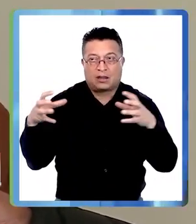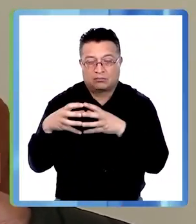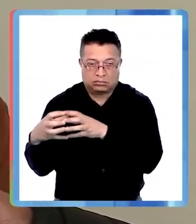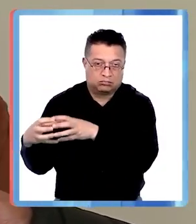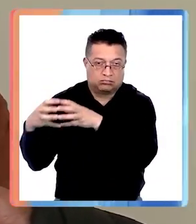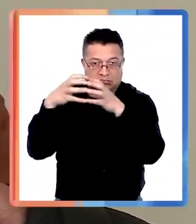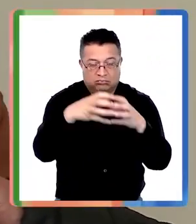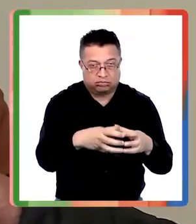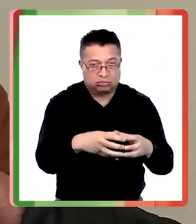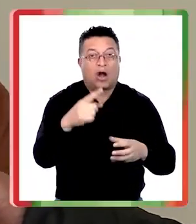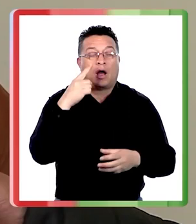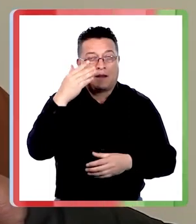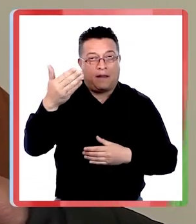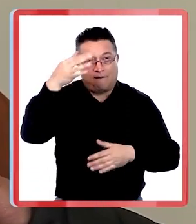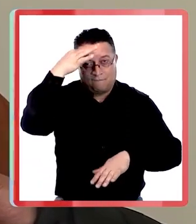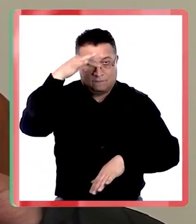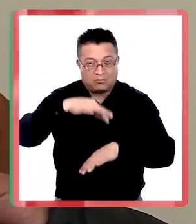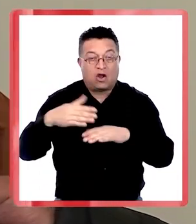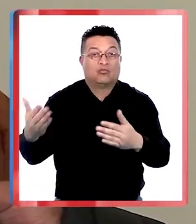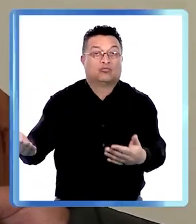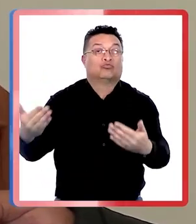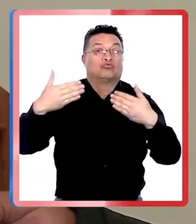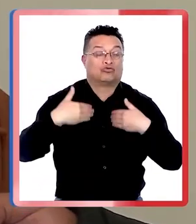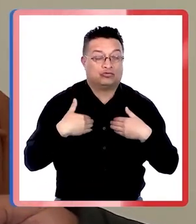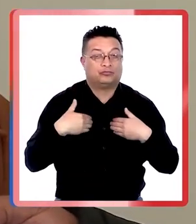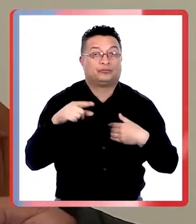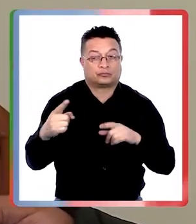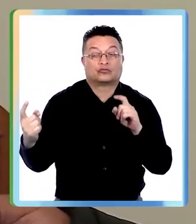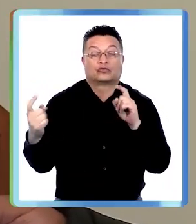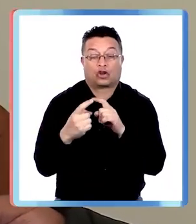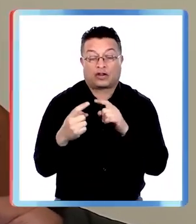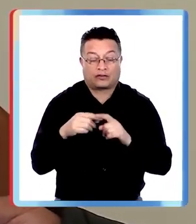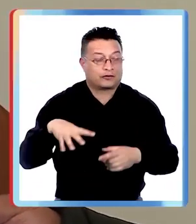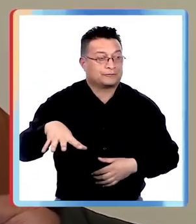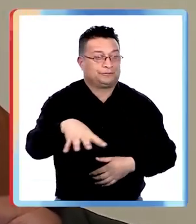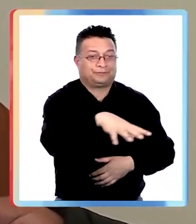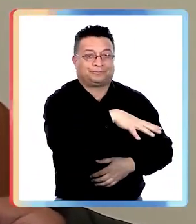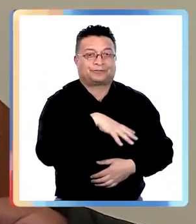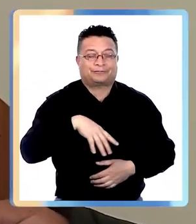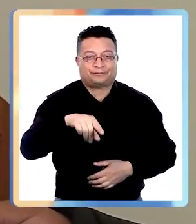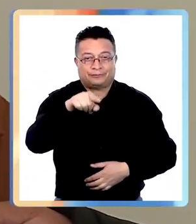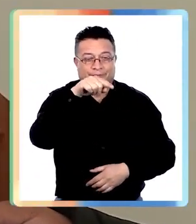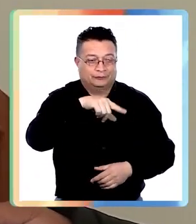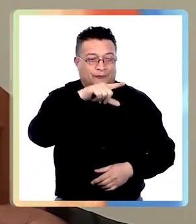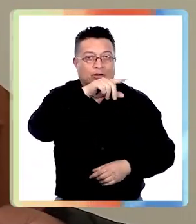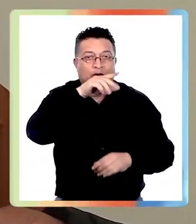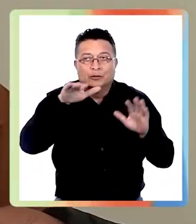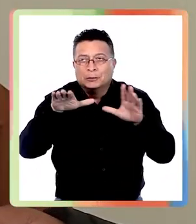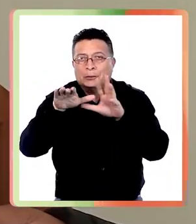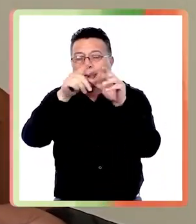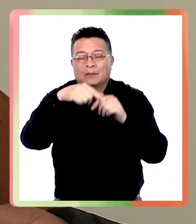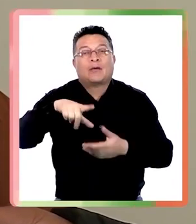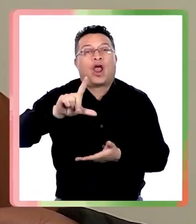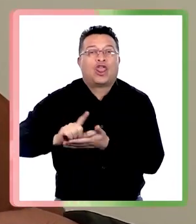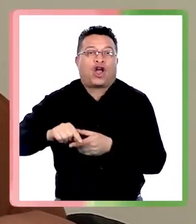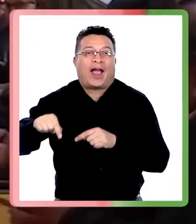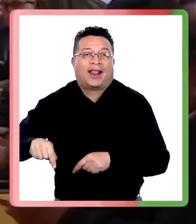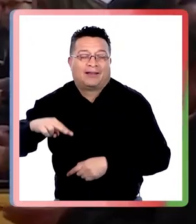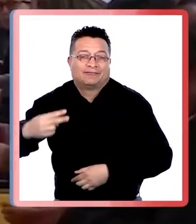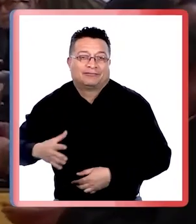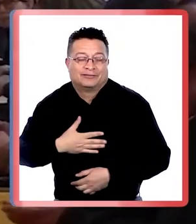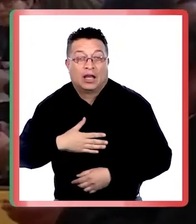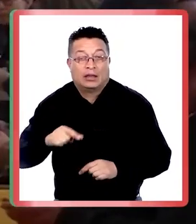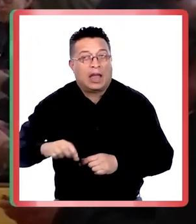enfermedades y tome contacto con nuestros insectos locales, digamos. Esa situación hay que evitarla y por tanto ya nos